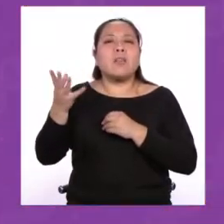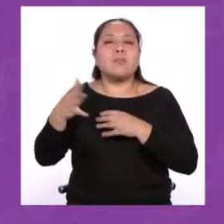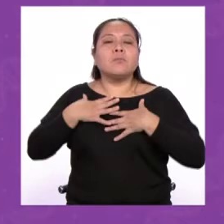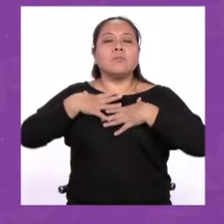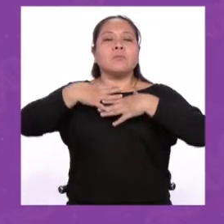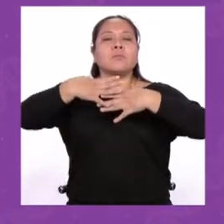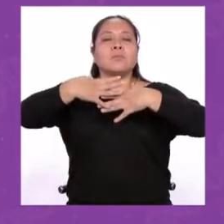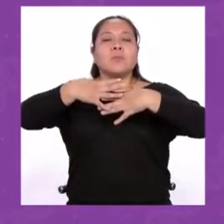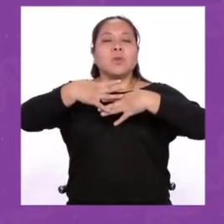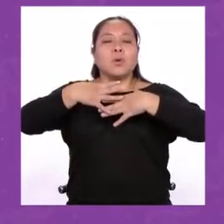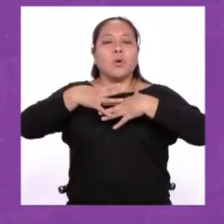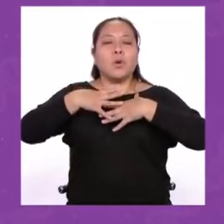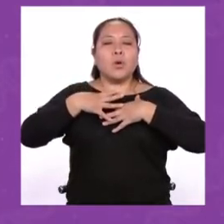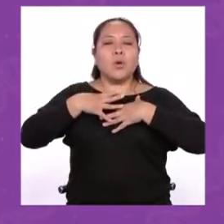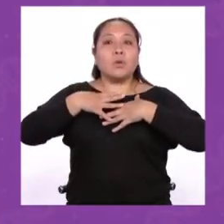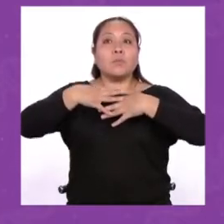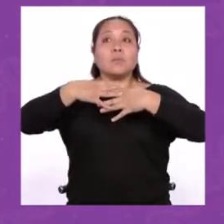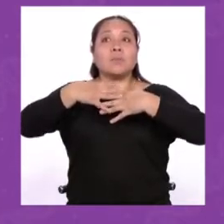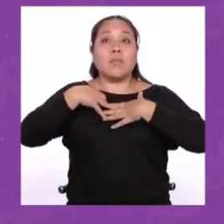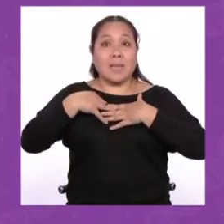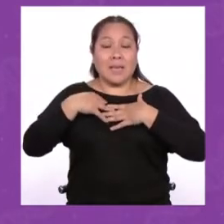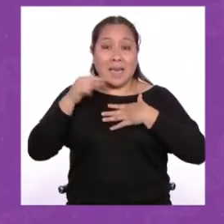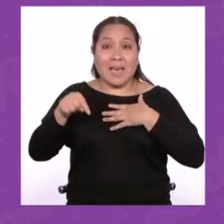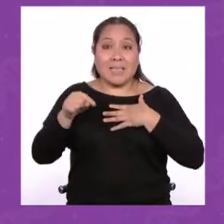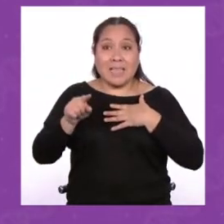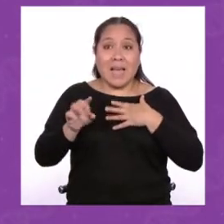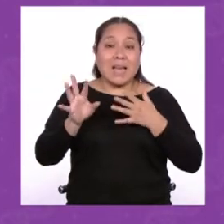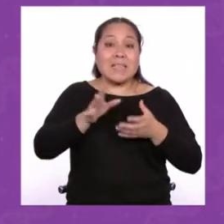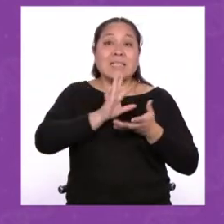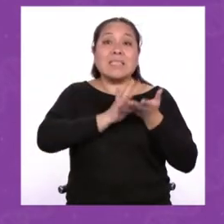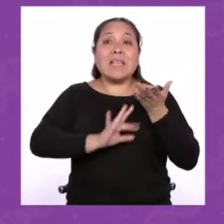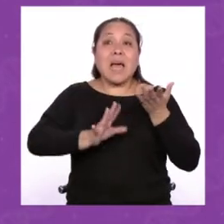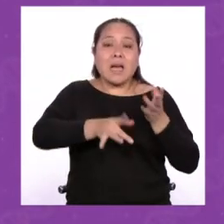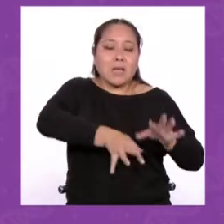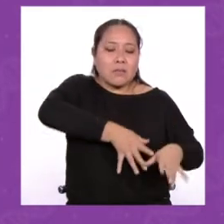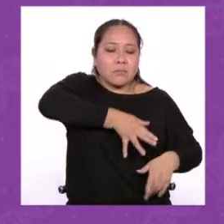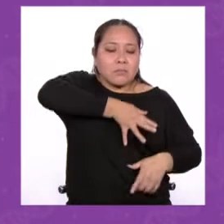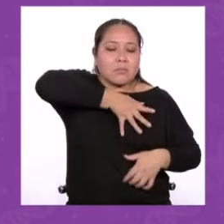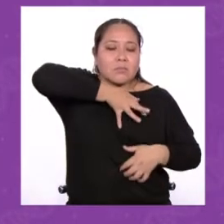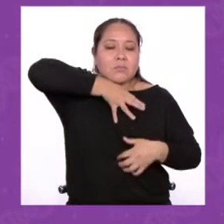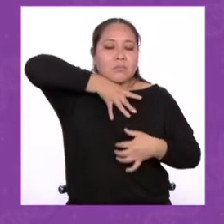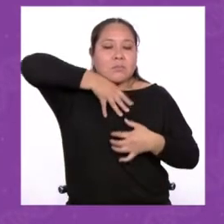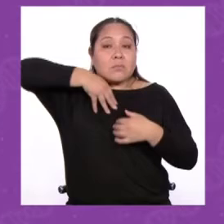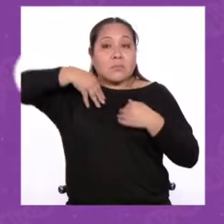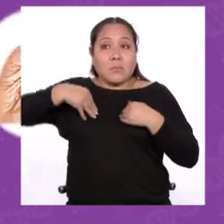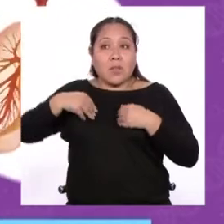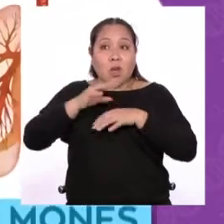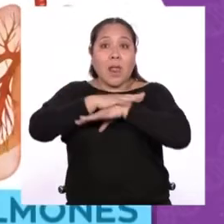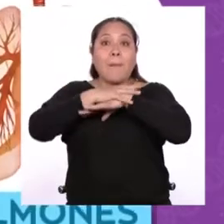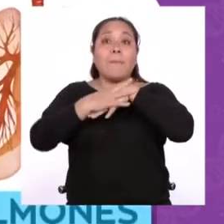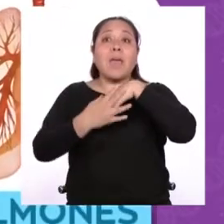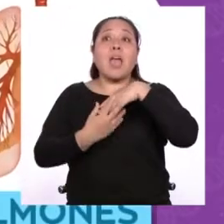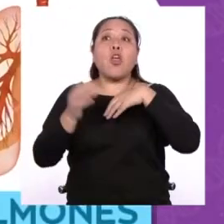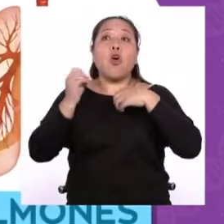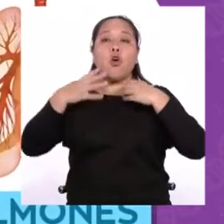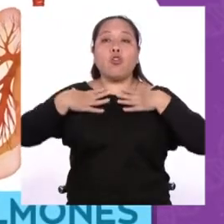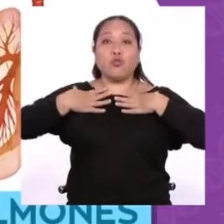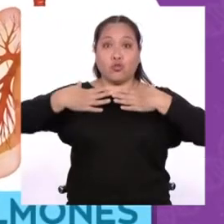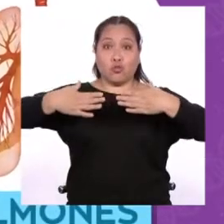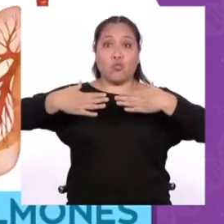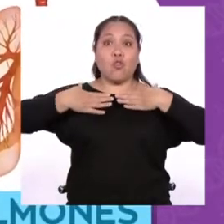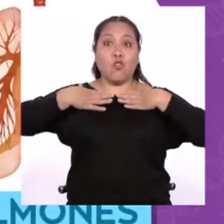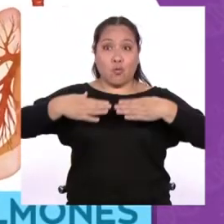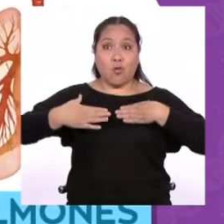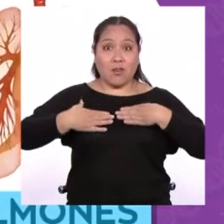sistema circulatorio debe llevar esta sangre hasta los capilares de las branquias, la piel o los pulmones para que